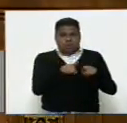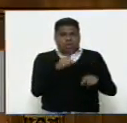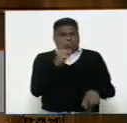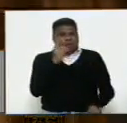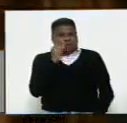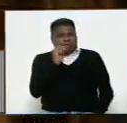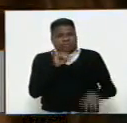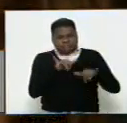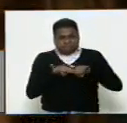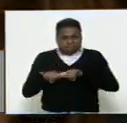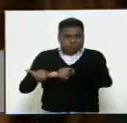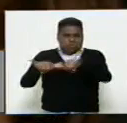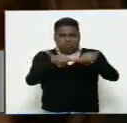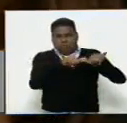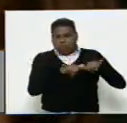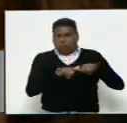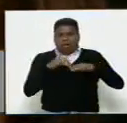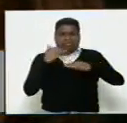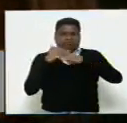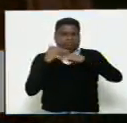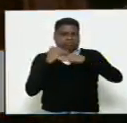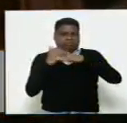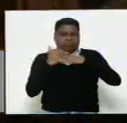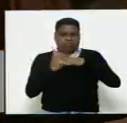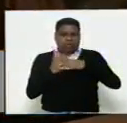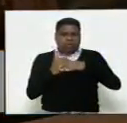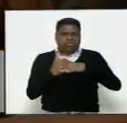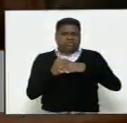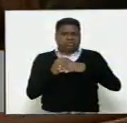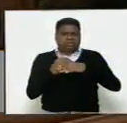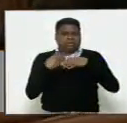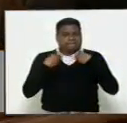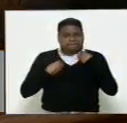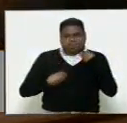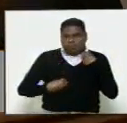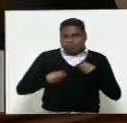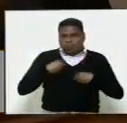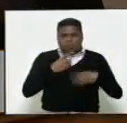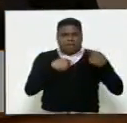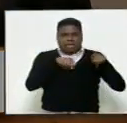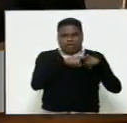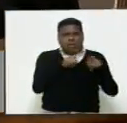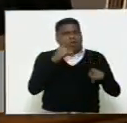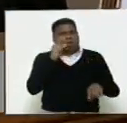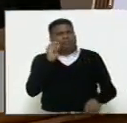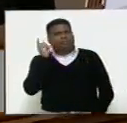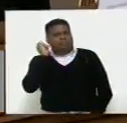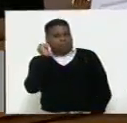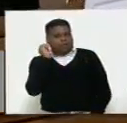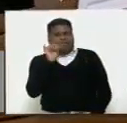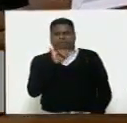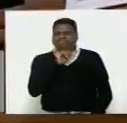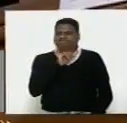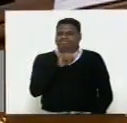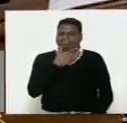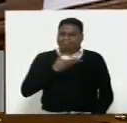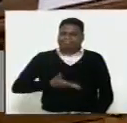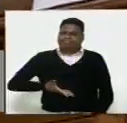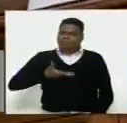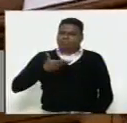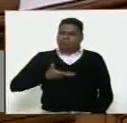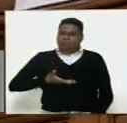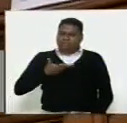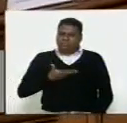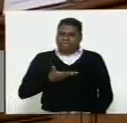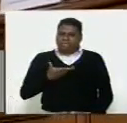la Igualdad de Género se preocupa tanto por las mujeres como por